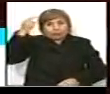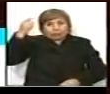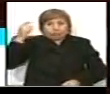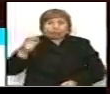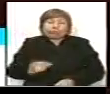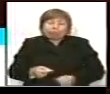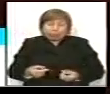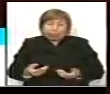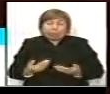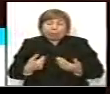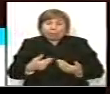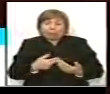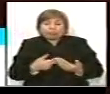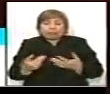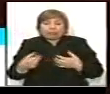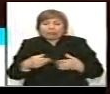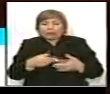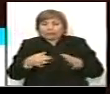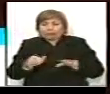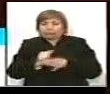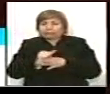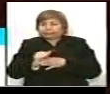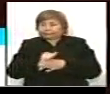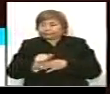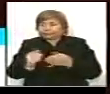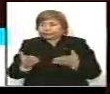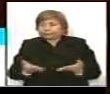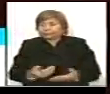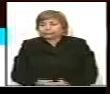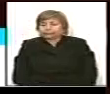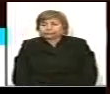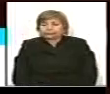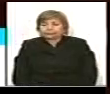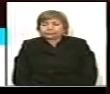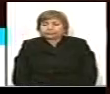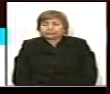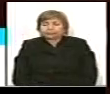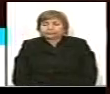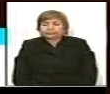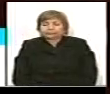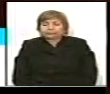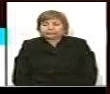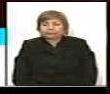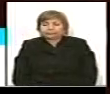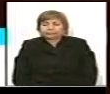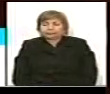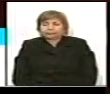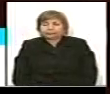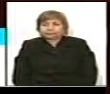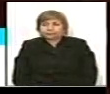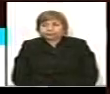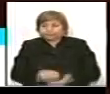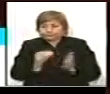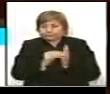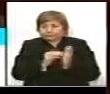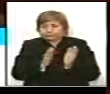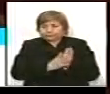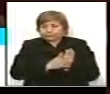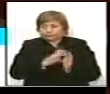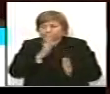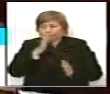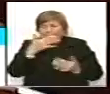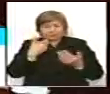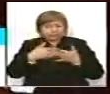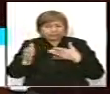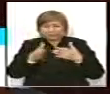Entonces vamos a tener este ejercicio, ¿ya? anoten, hay espacio para 5. Lo que